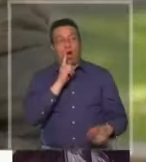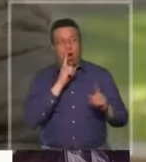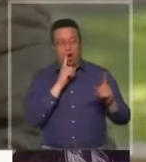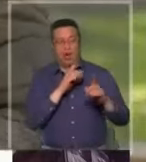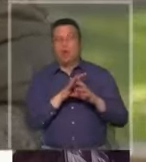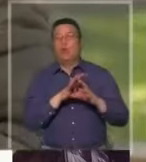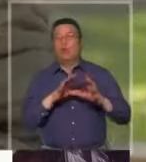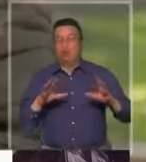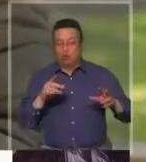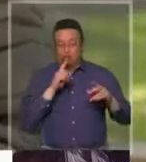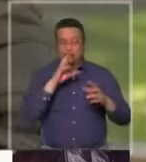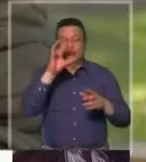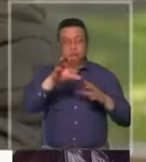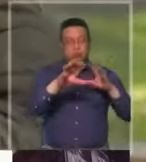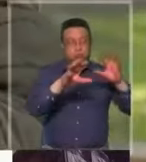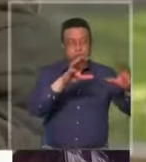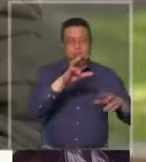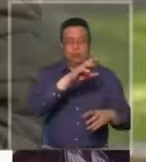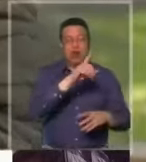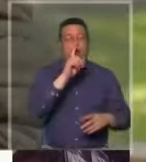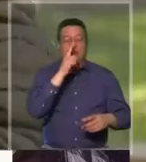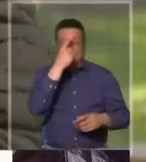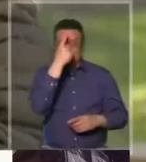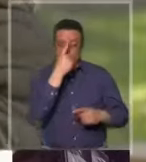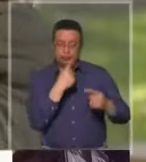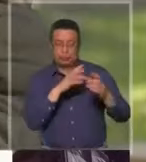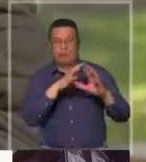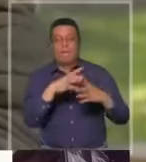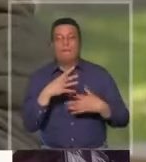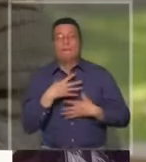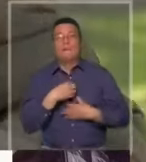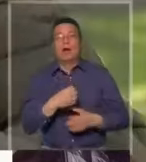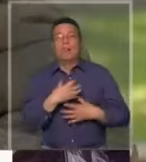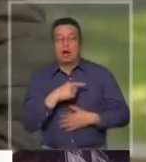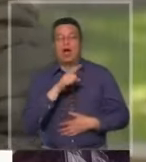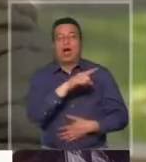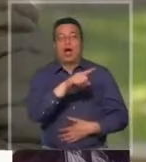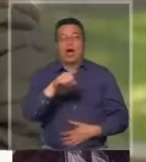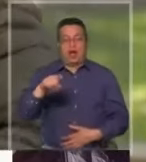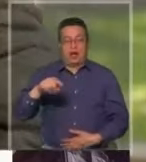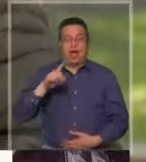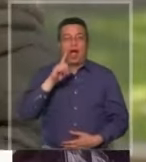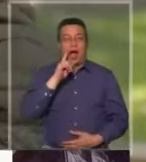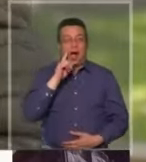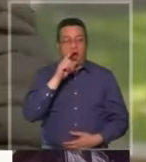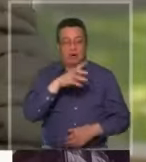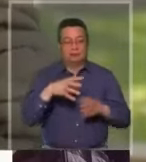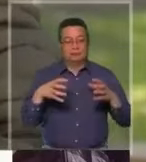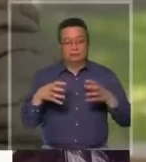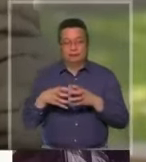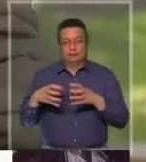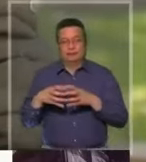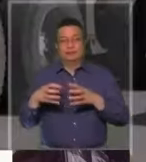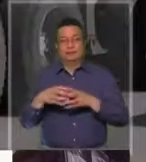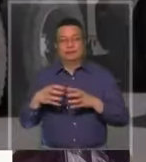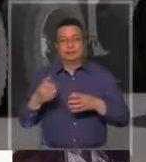realización de actos rituales de grupos fanáticos de tipo eh sectario